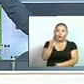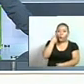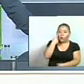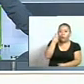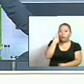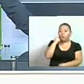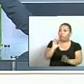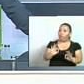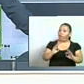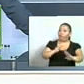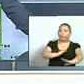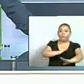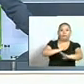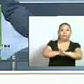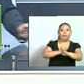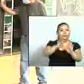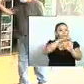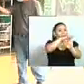aumentan las medidas sanitarias.